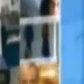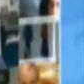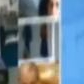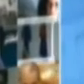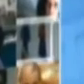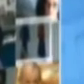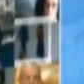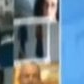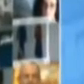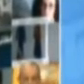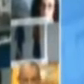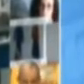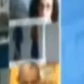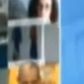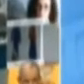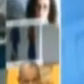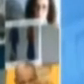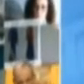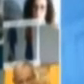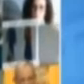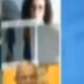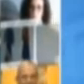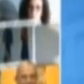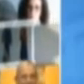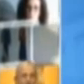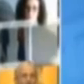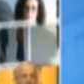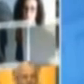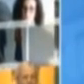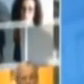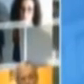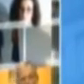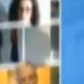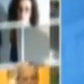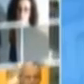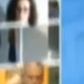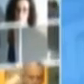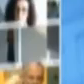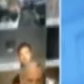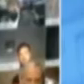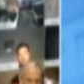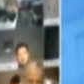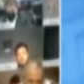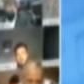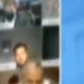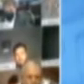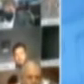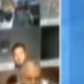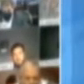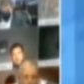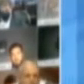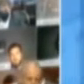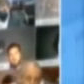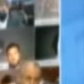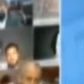manera. Desde la Comisión de Salud hemos podido acompañar, como les digo, al Poder Ejecutivo con varias leyes. Hemos sacado la ley Silvio, que es